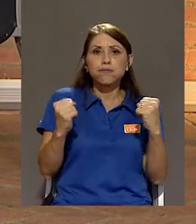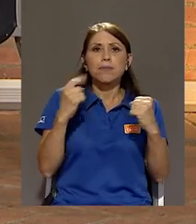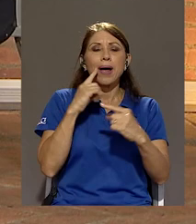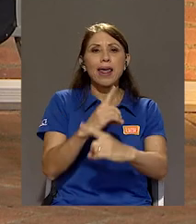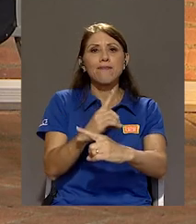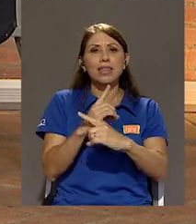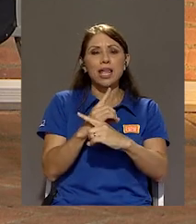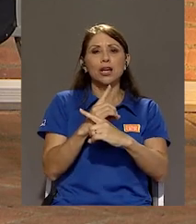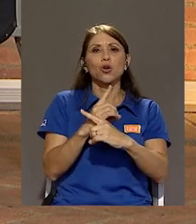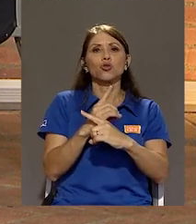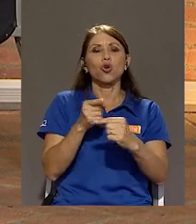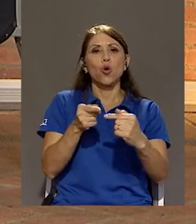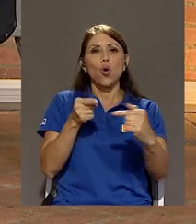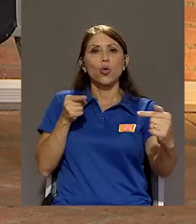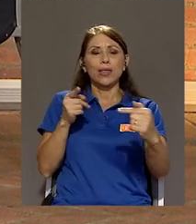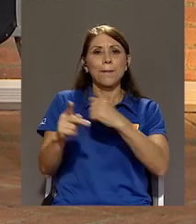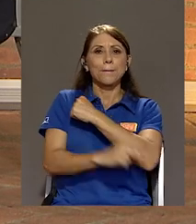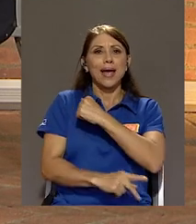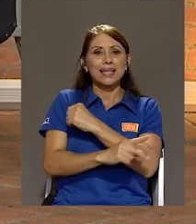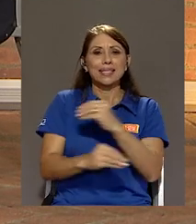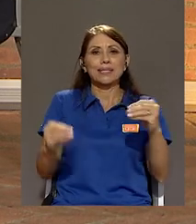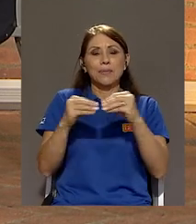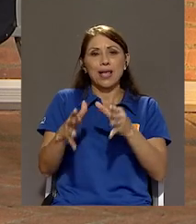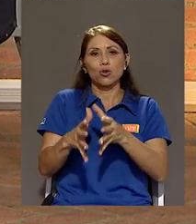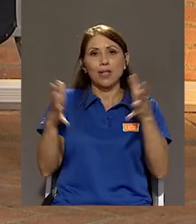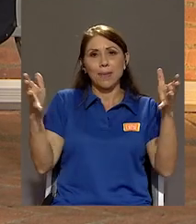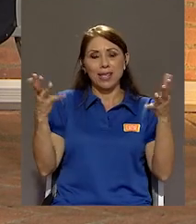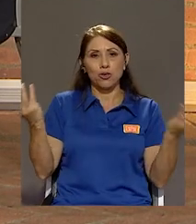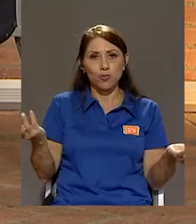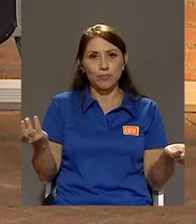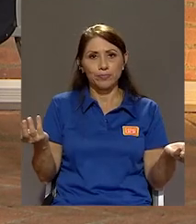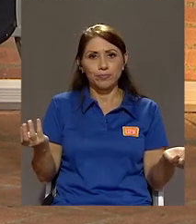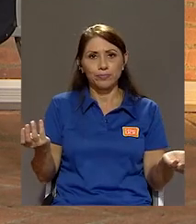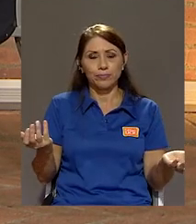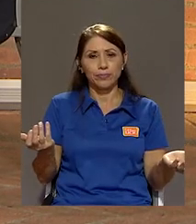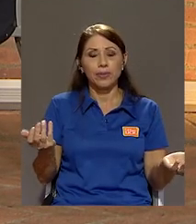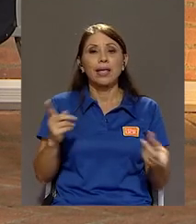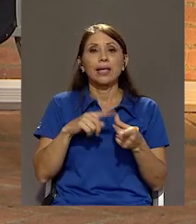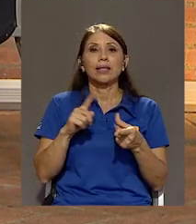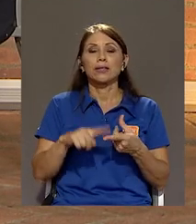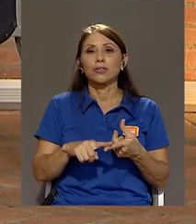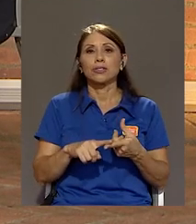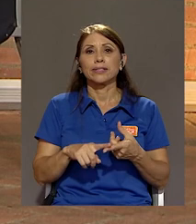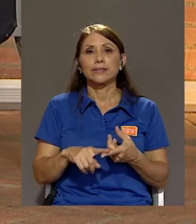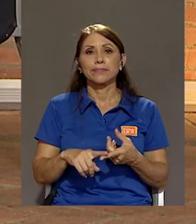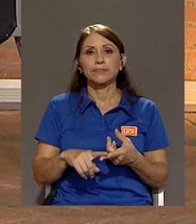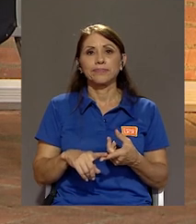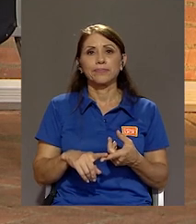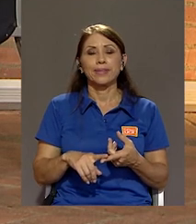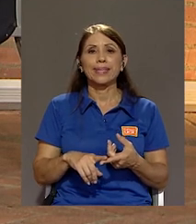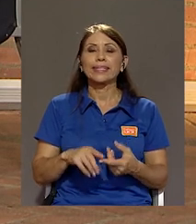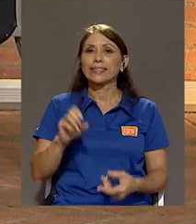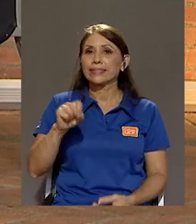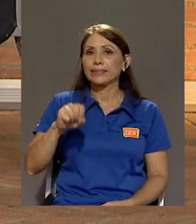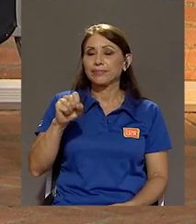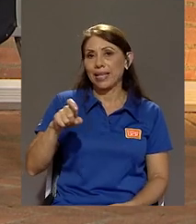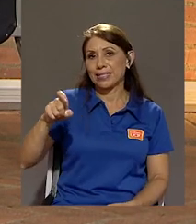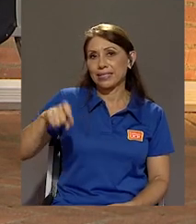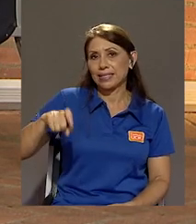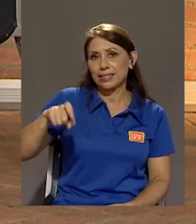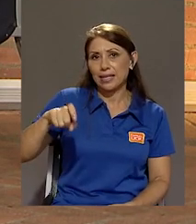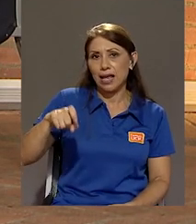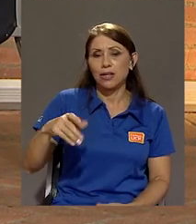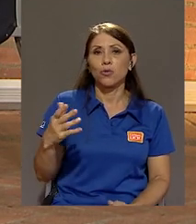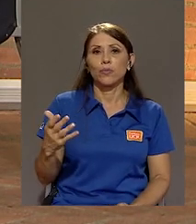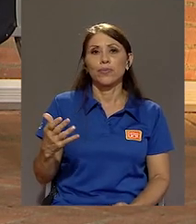defendernos contra países de mayor tamaño. De ahí que sí es